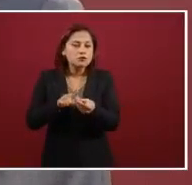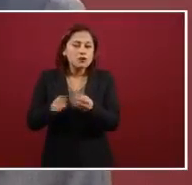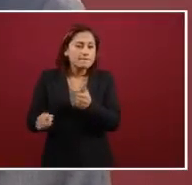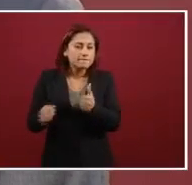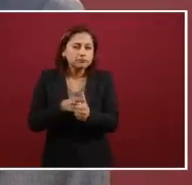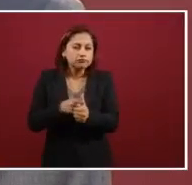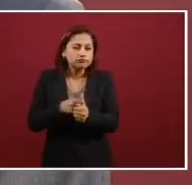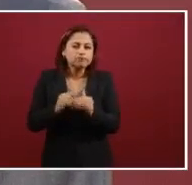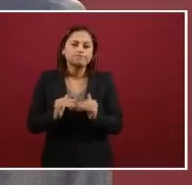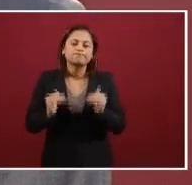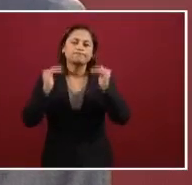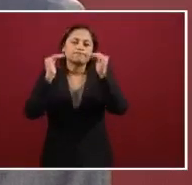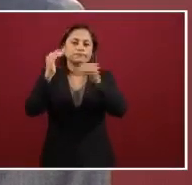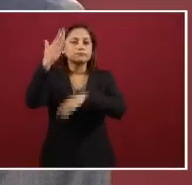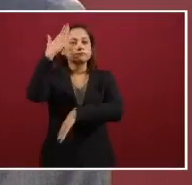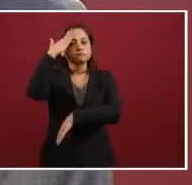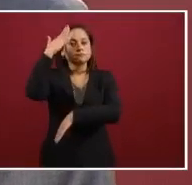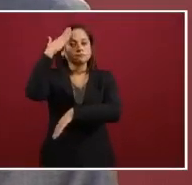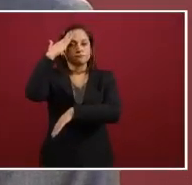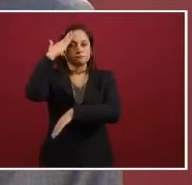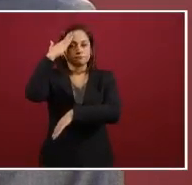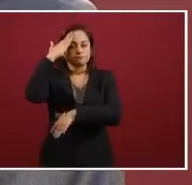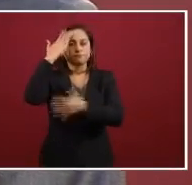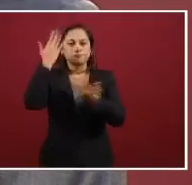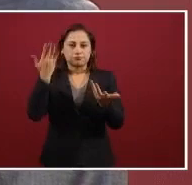eso tenemos que ser